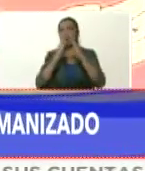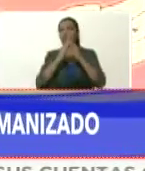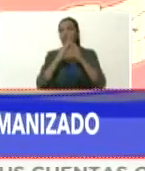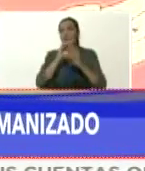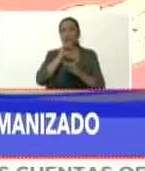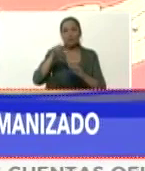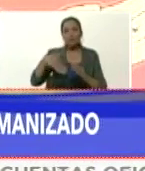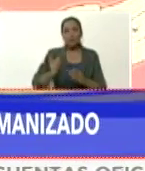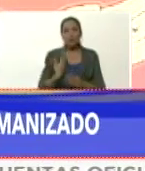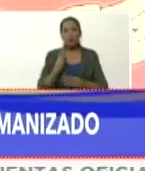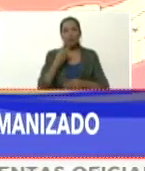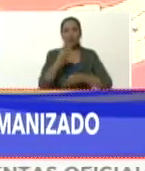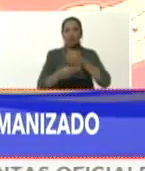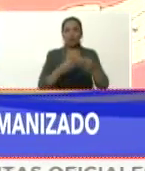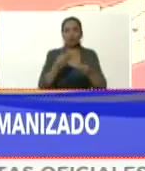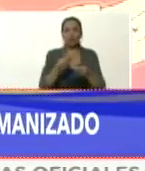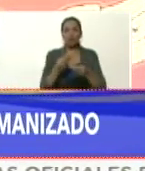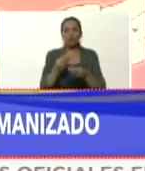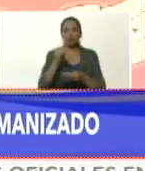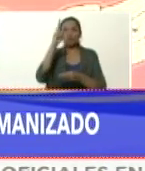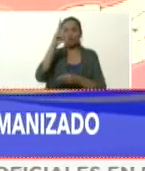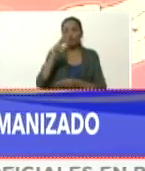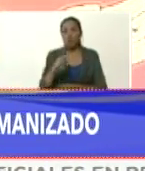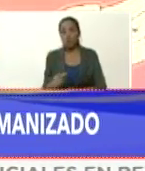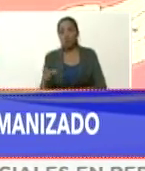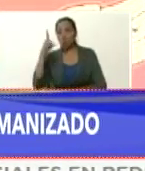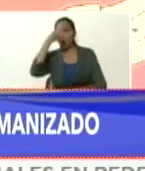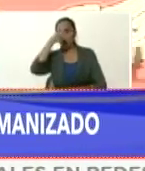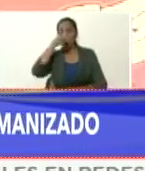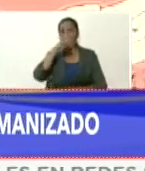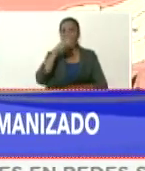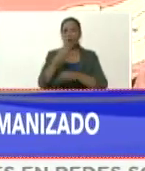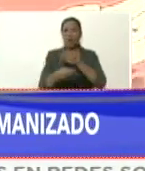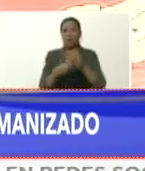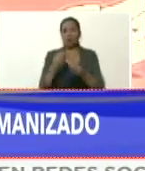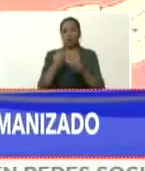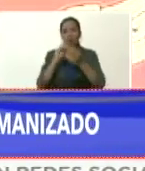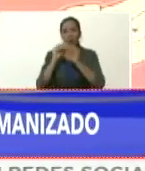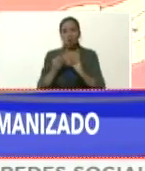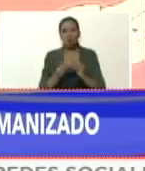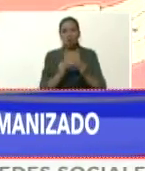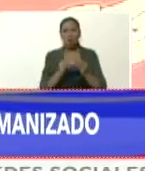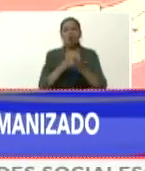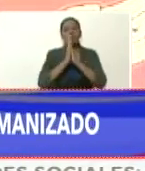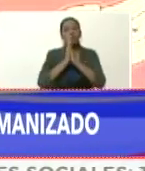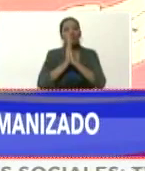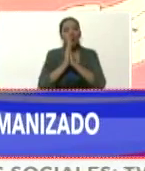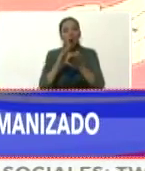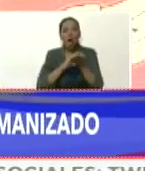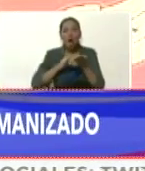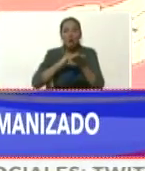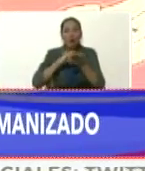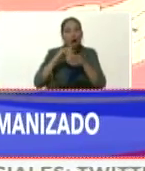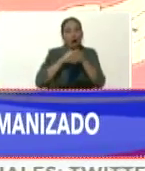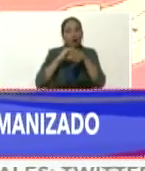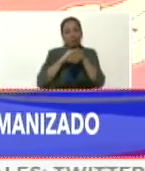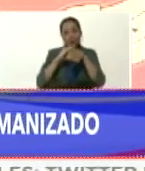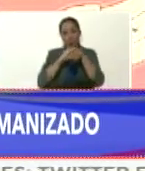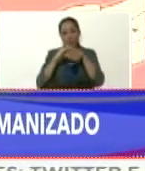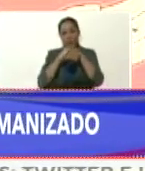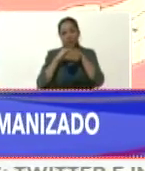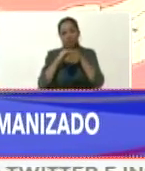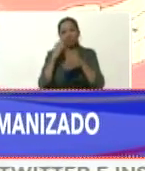nosotros tenemos que llegar anualmente, me corrige el dato por favor, ministra, ministro,